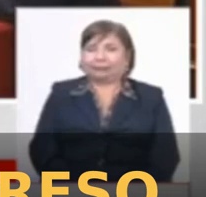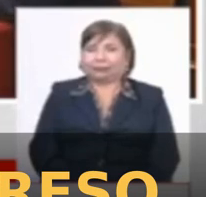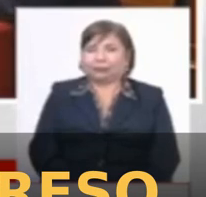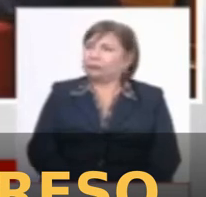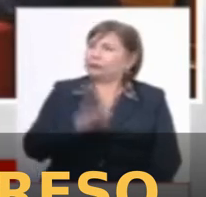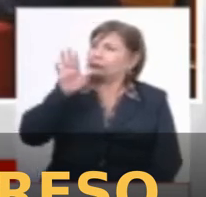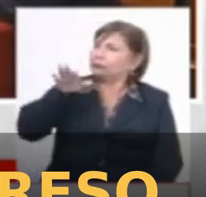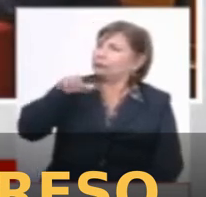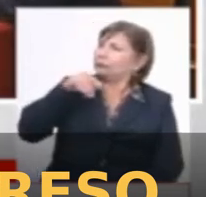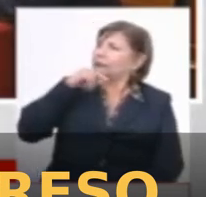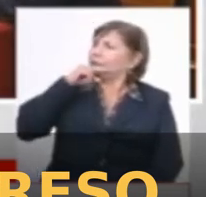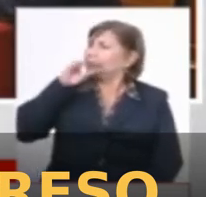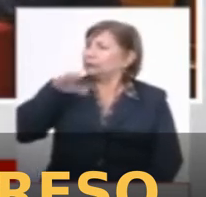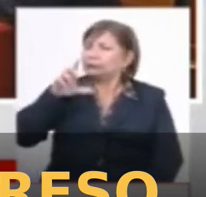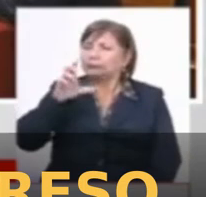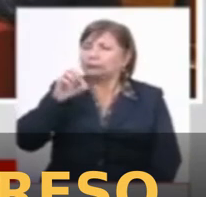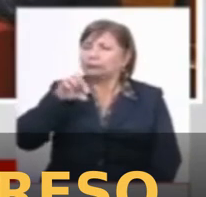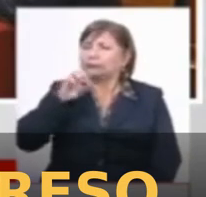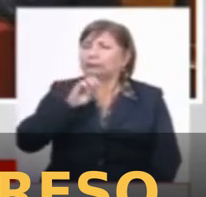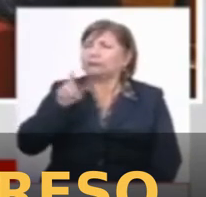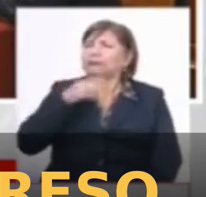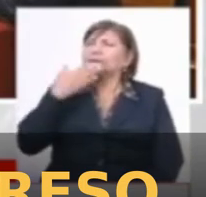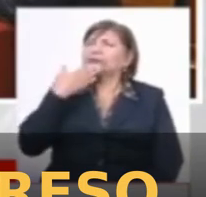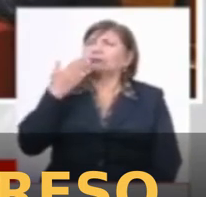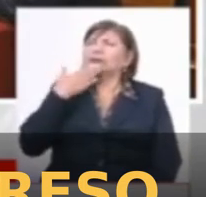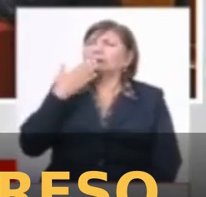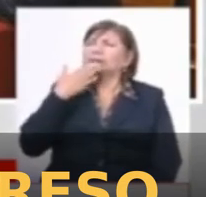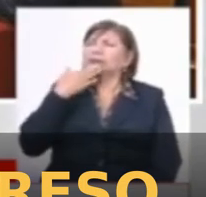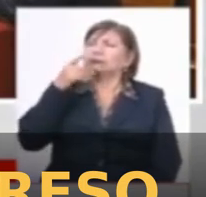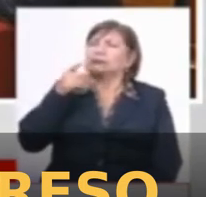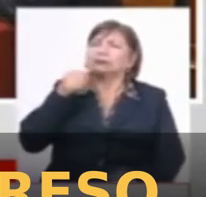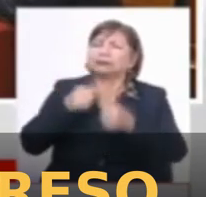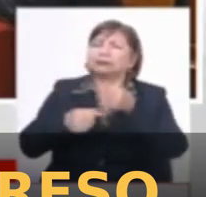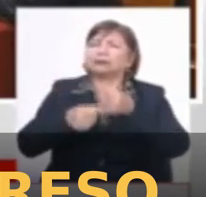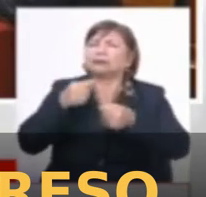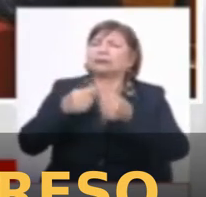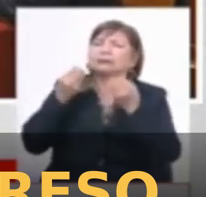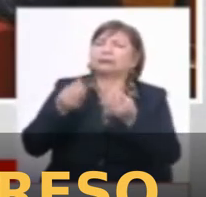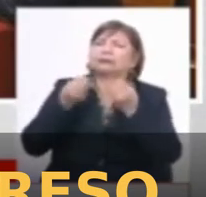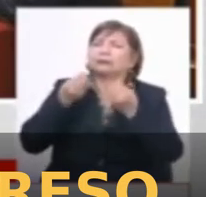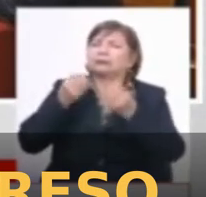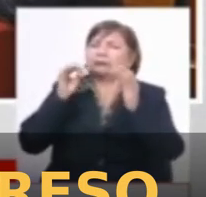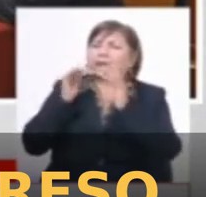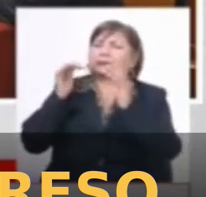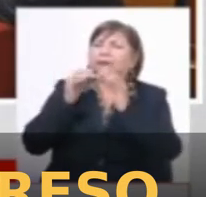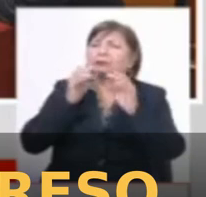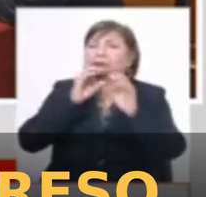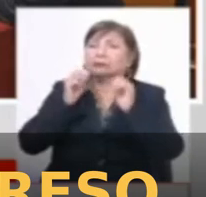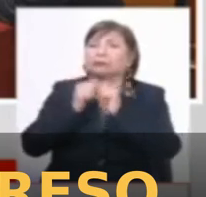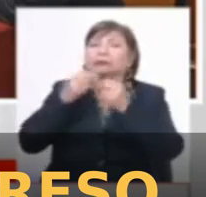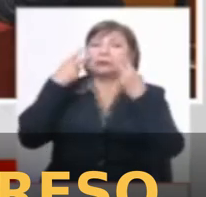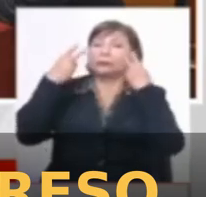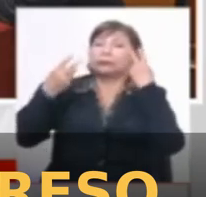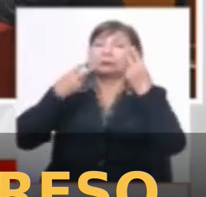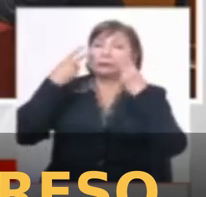Señora López Arredondo, ¿con quién, en qué fecha y por qué medio coordinó usted la visita